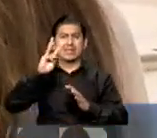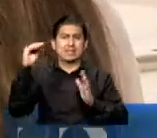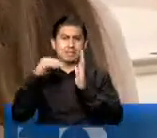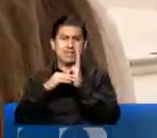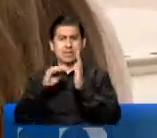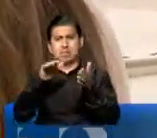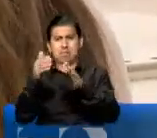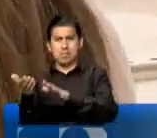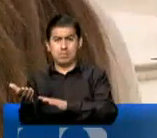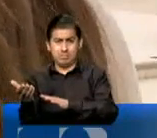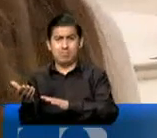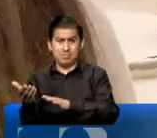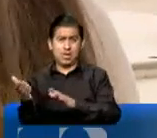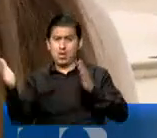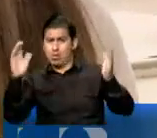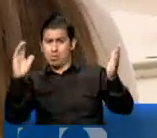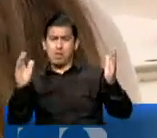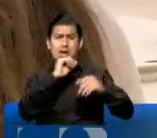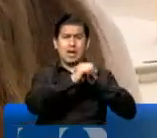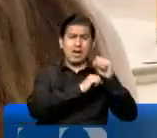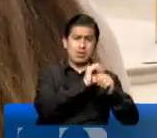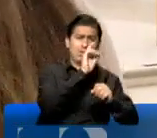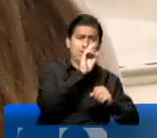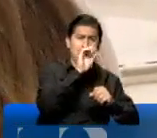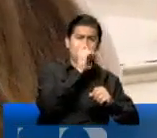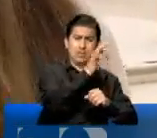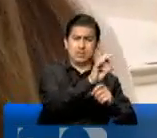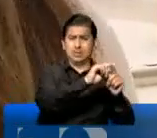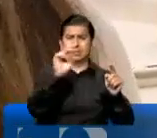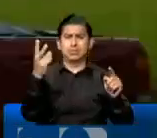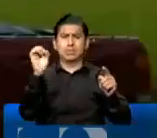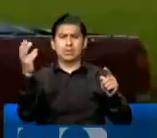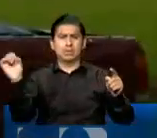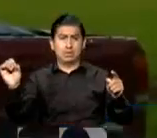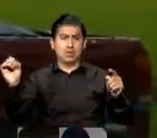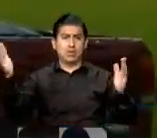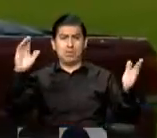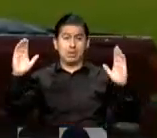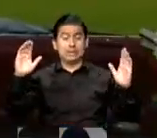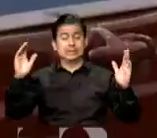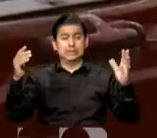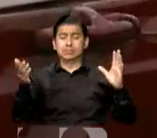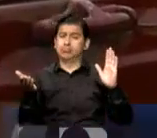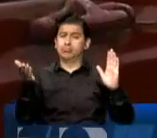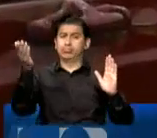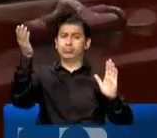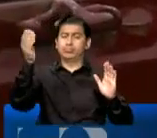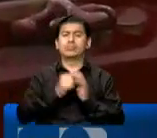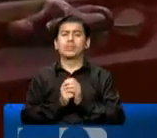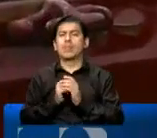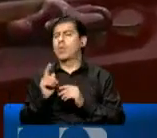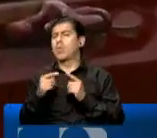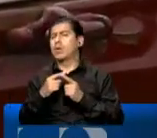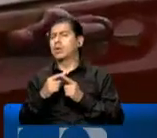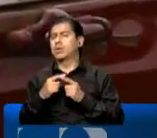36.000 defunciones del año pasado a este año en el lapso de tiempo de marzo a octubre. La entidad registra los picos más altos sobre